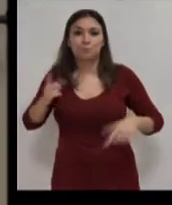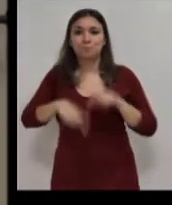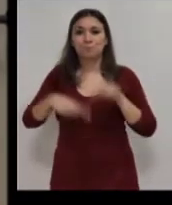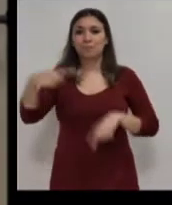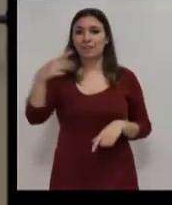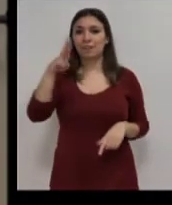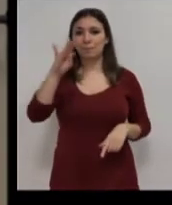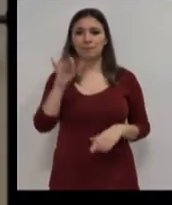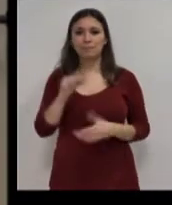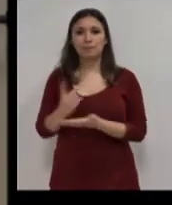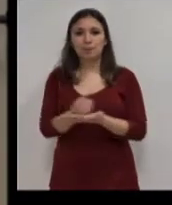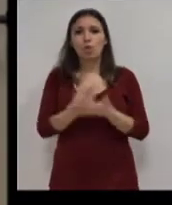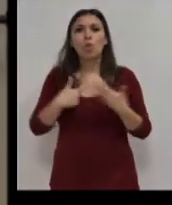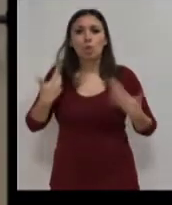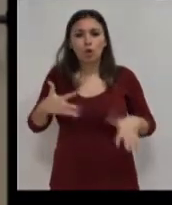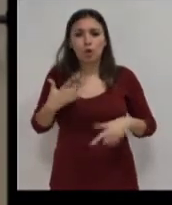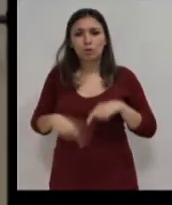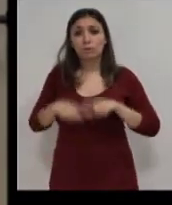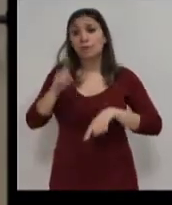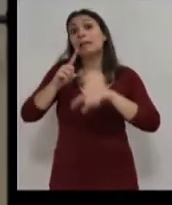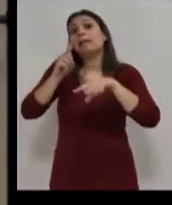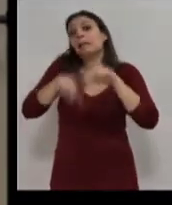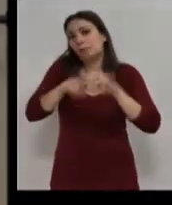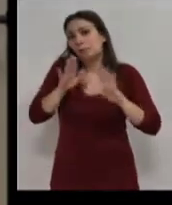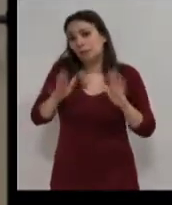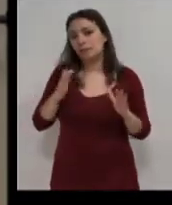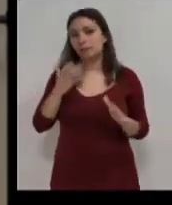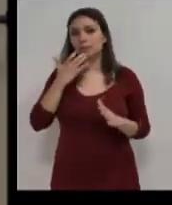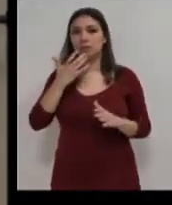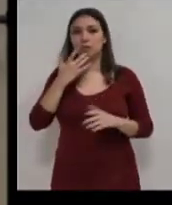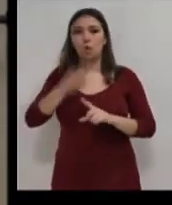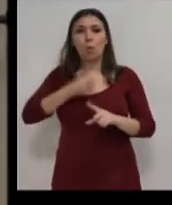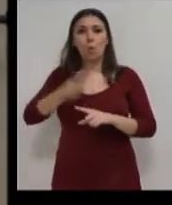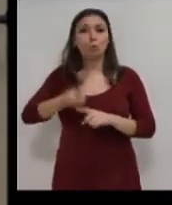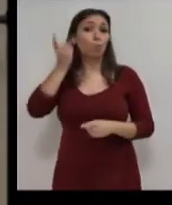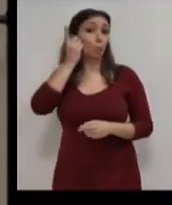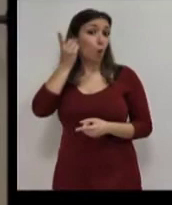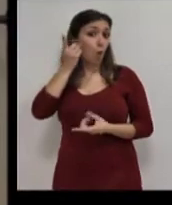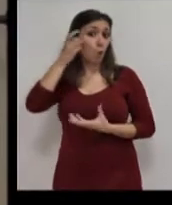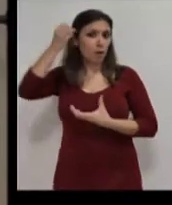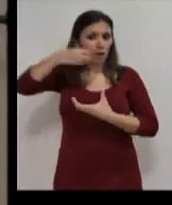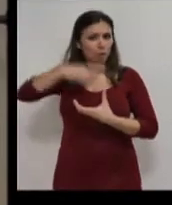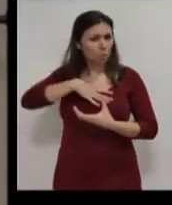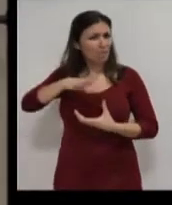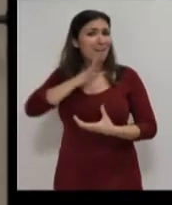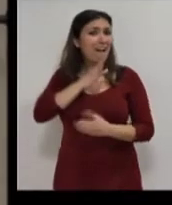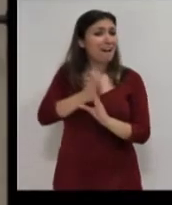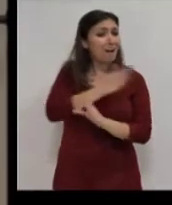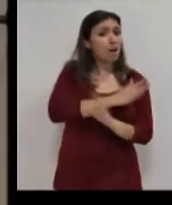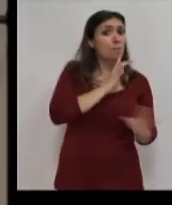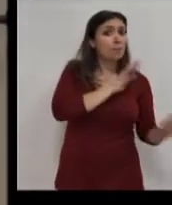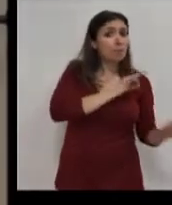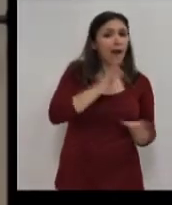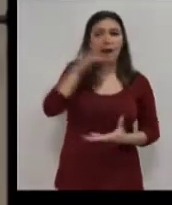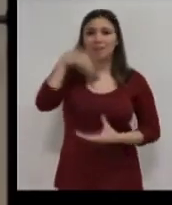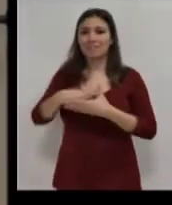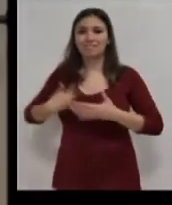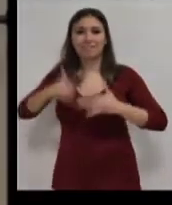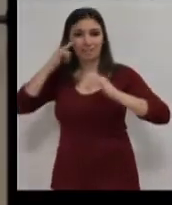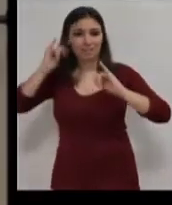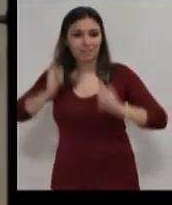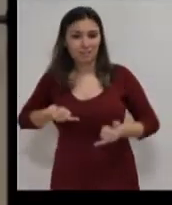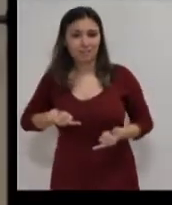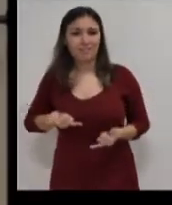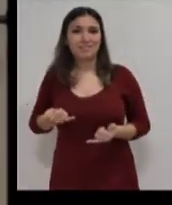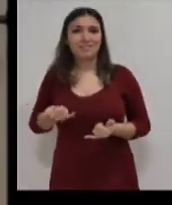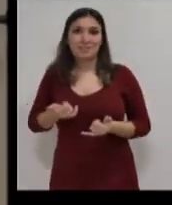contenidos utilizamos las tecnologías como pueden ser posicionamiento GPS, lo que vaya surgiendo dentro de lo que son, por ejemplo, el utilizo de los teléfonos móviles.